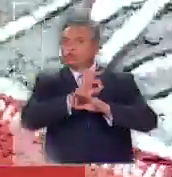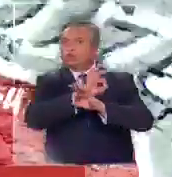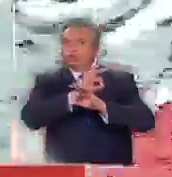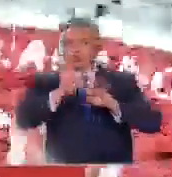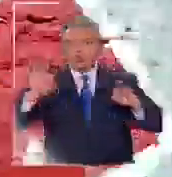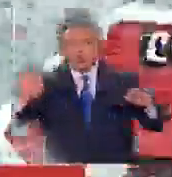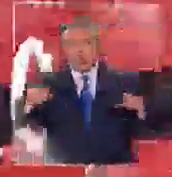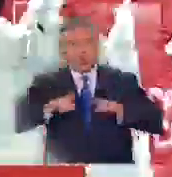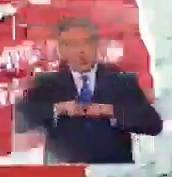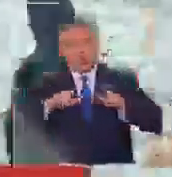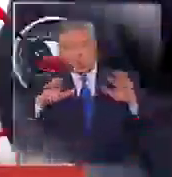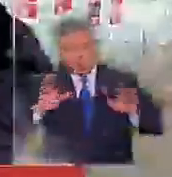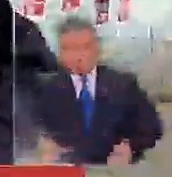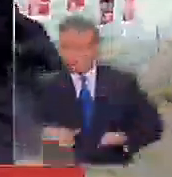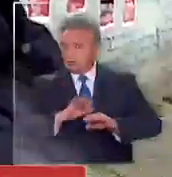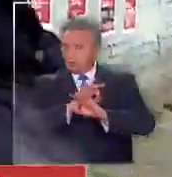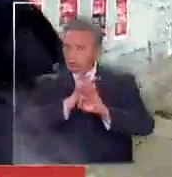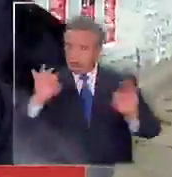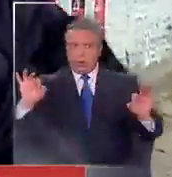brazos.